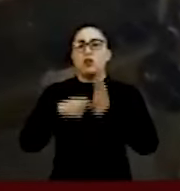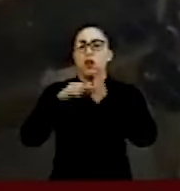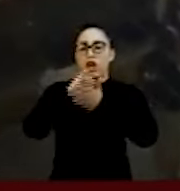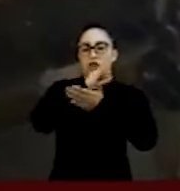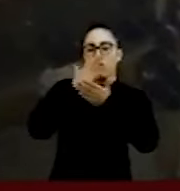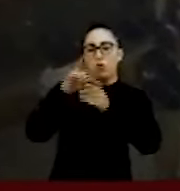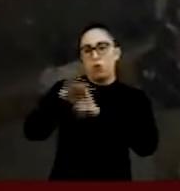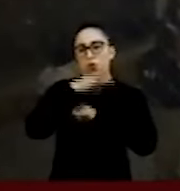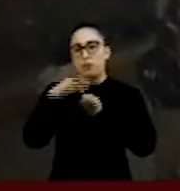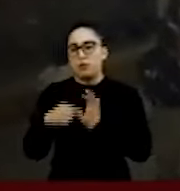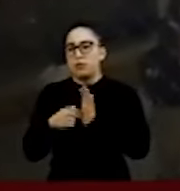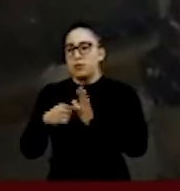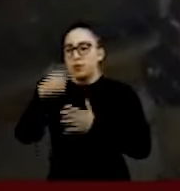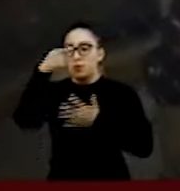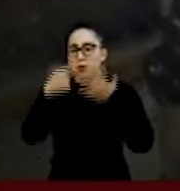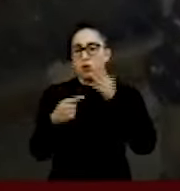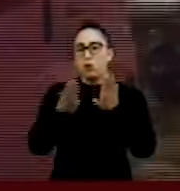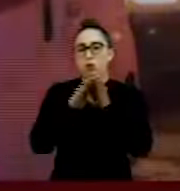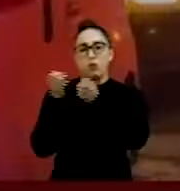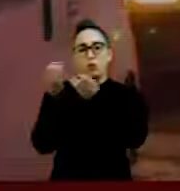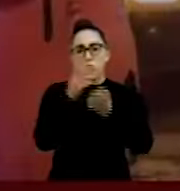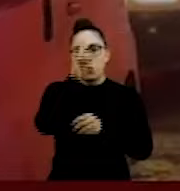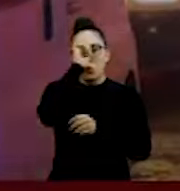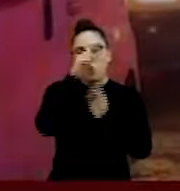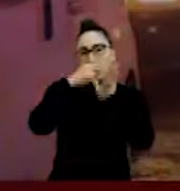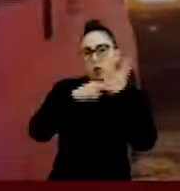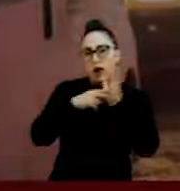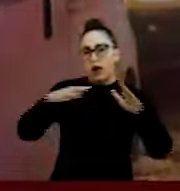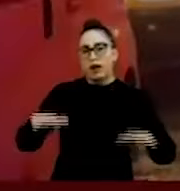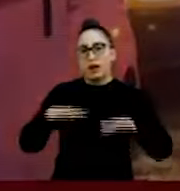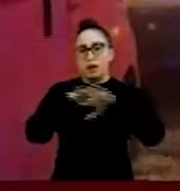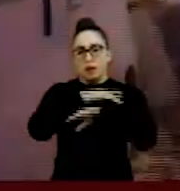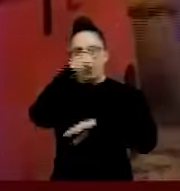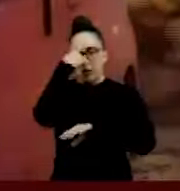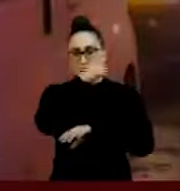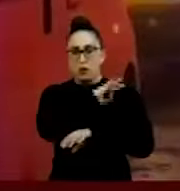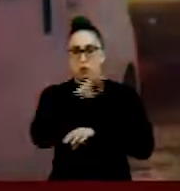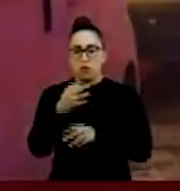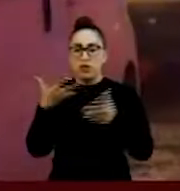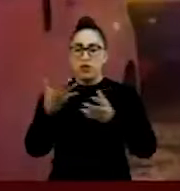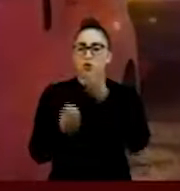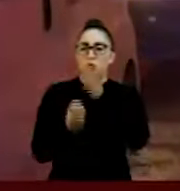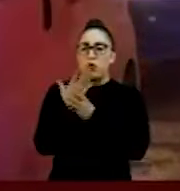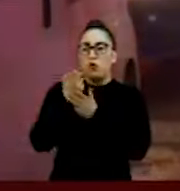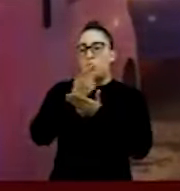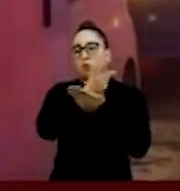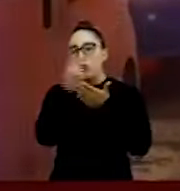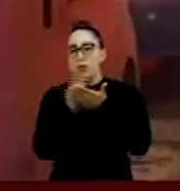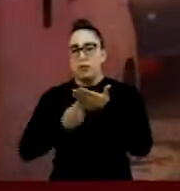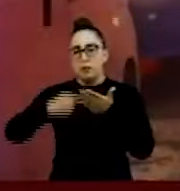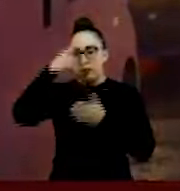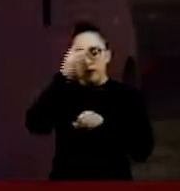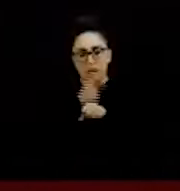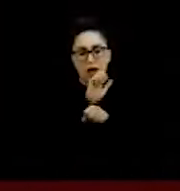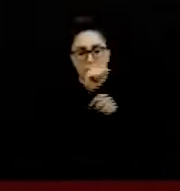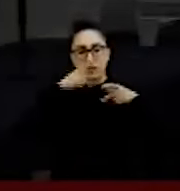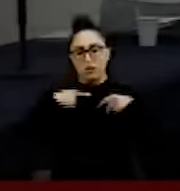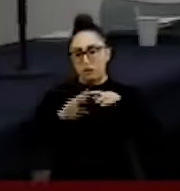cual plantearon una serie de recomendaciones para incidir en la elaboración de una nueva política migratoria en el país.